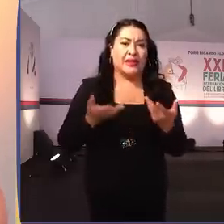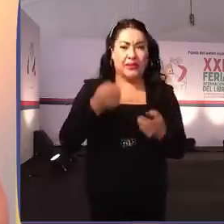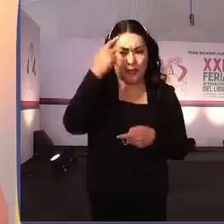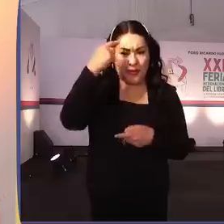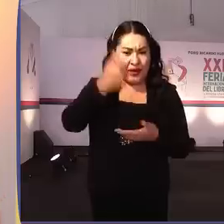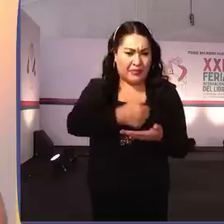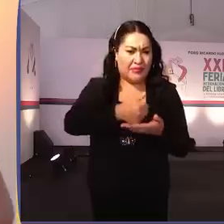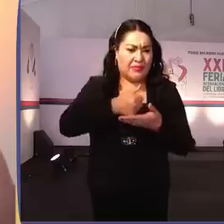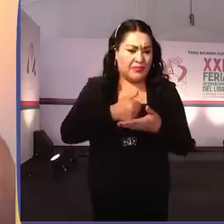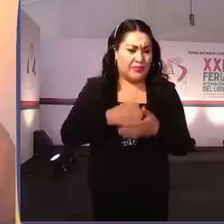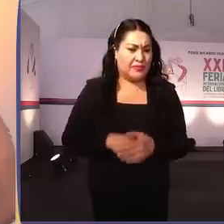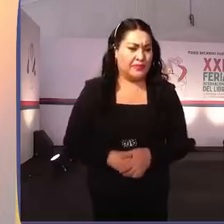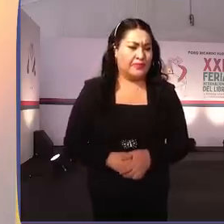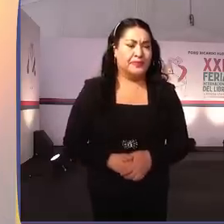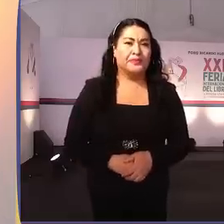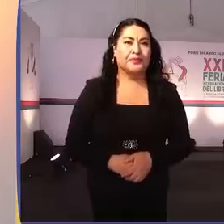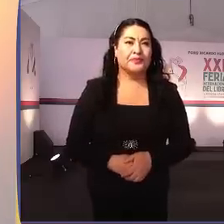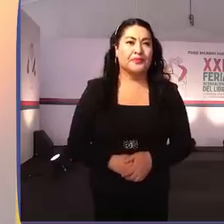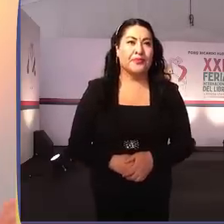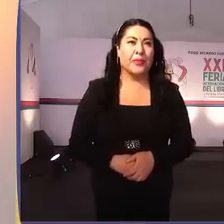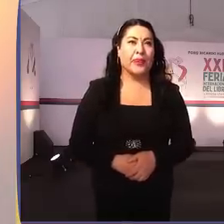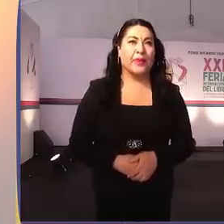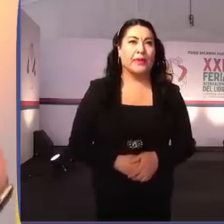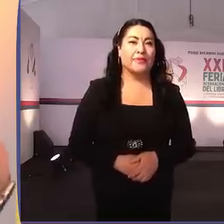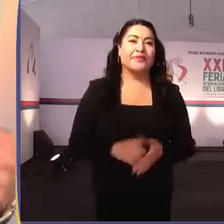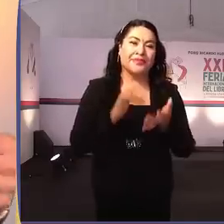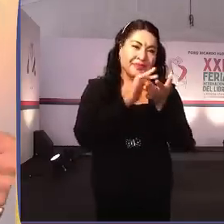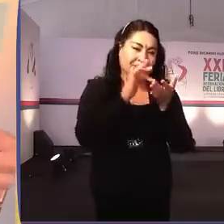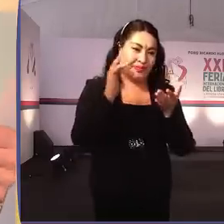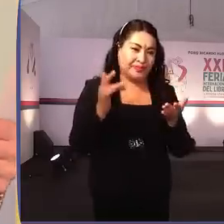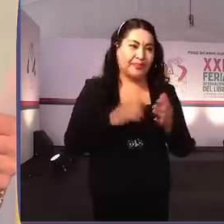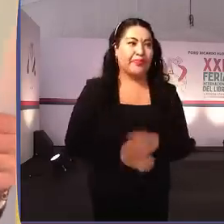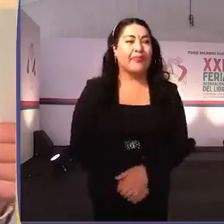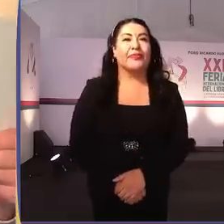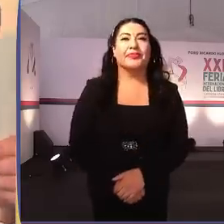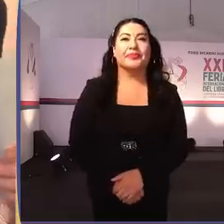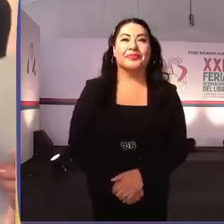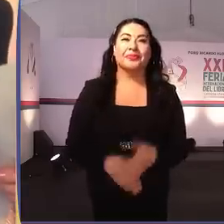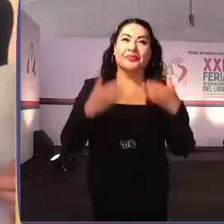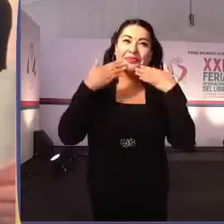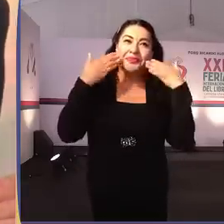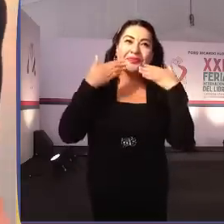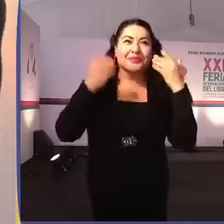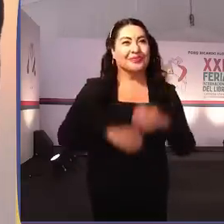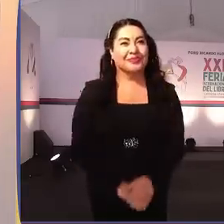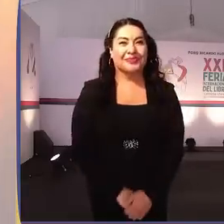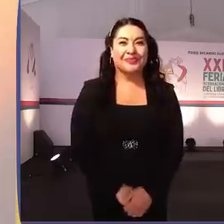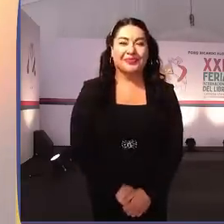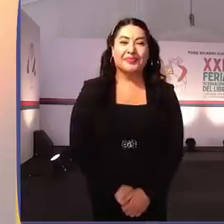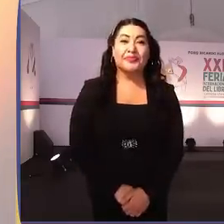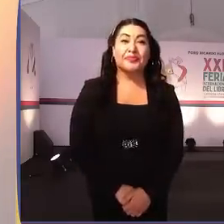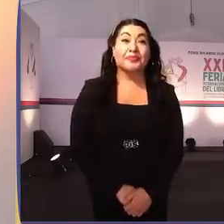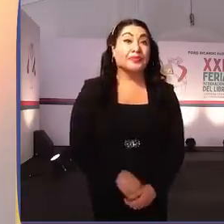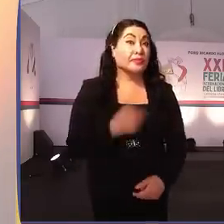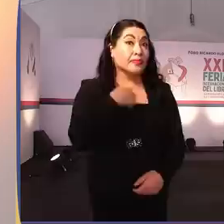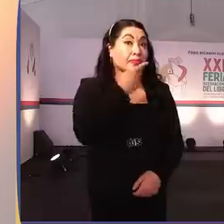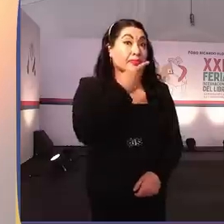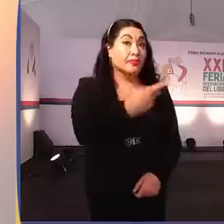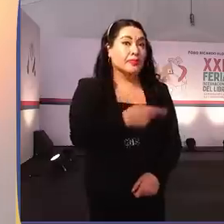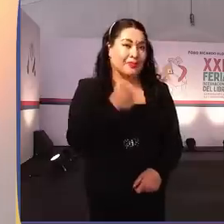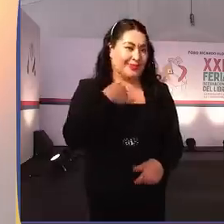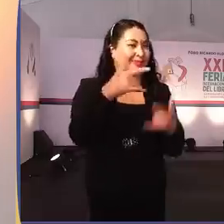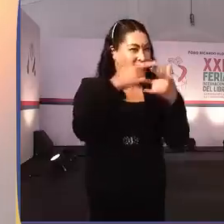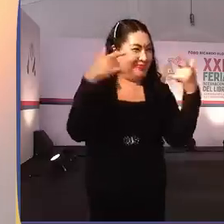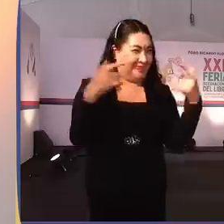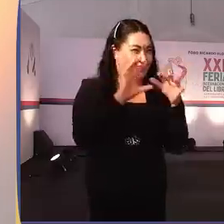si me ayudas tantito. Ya. Gracias, secretario, muy amable. Me decía, les voy a contar la